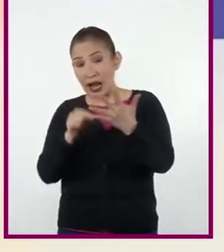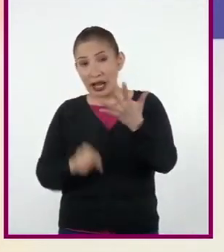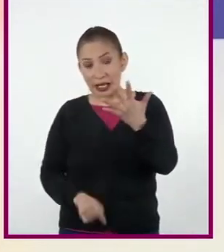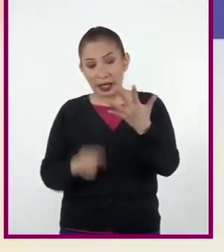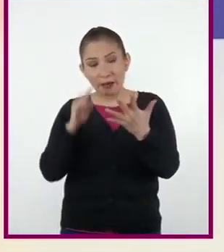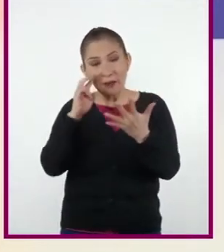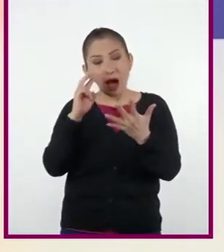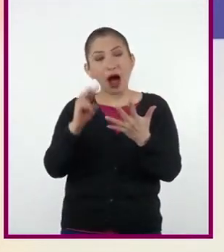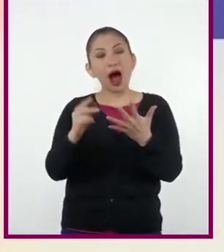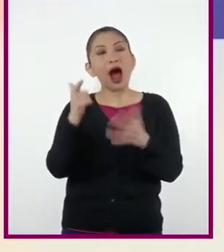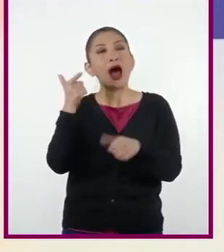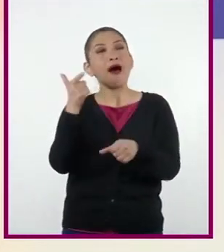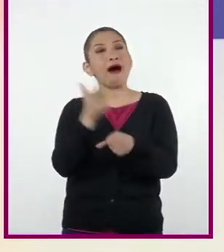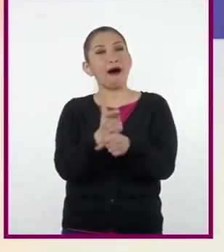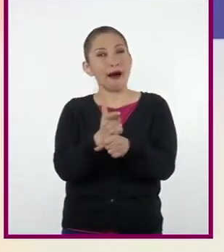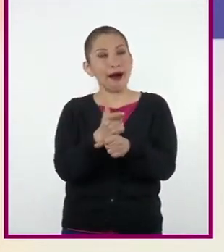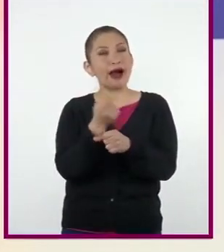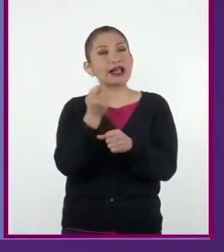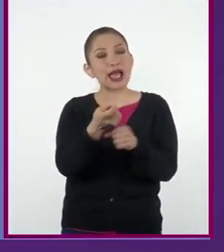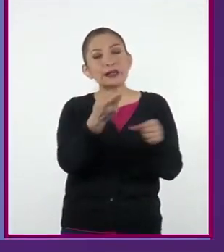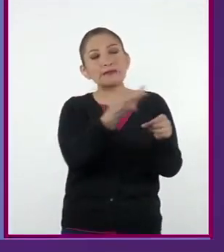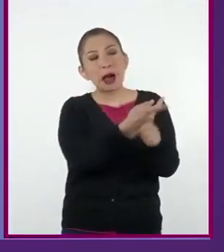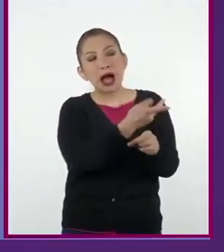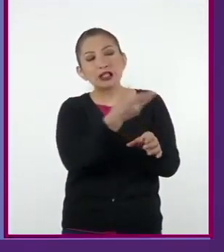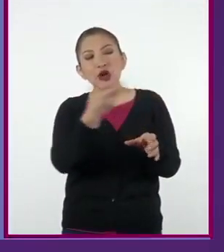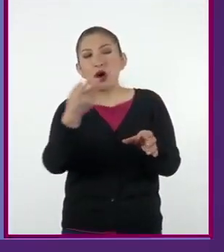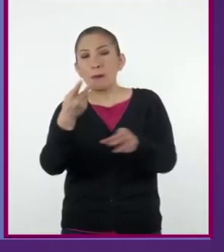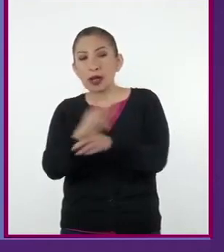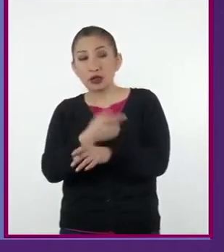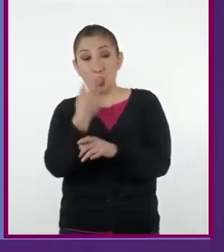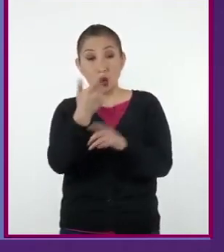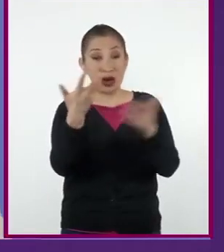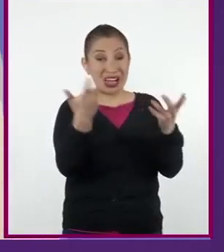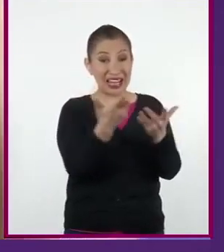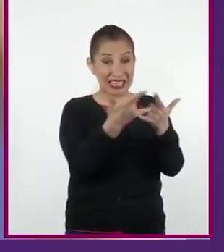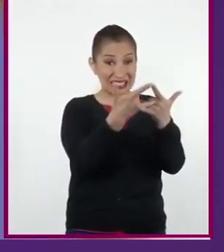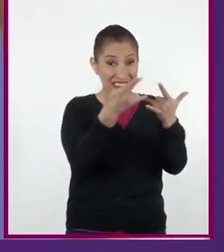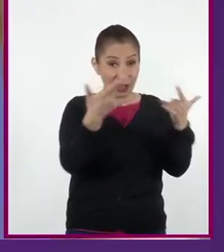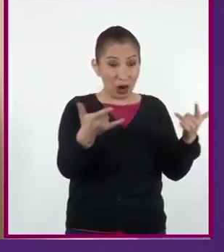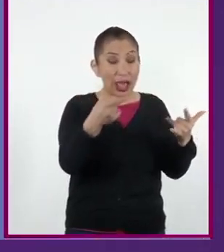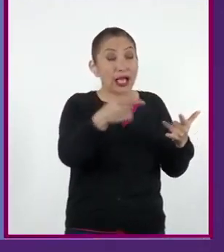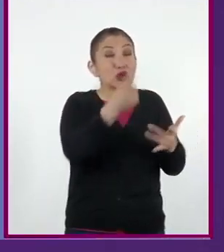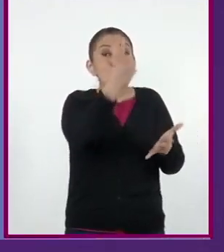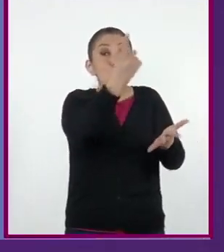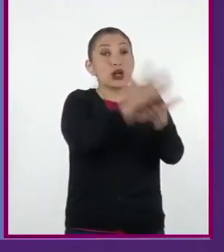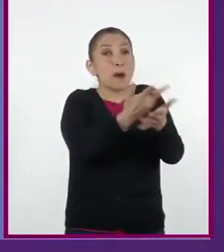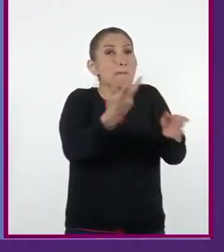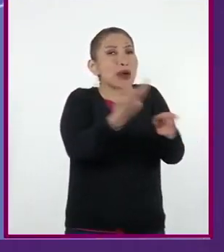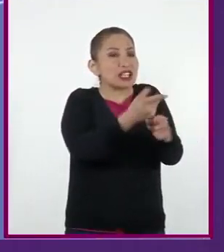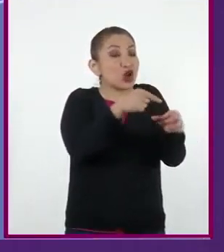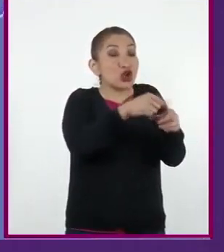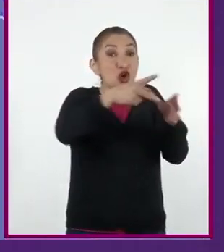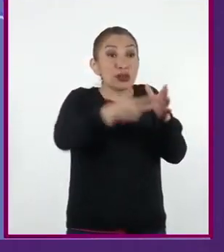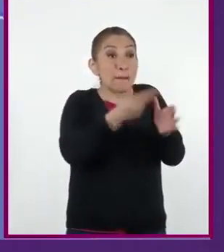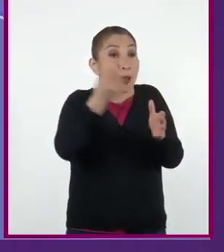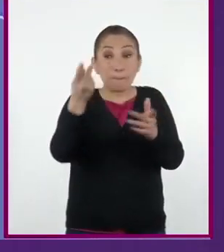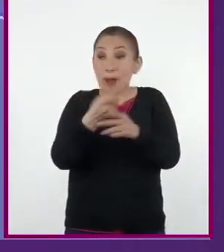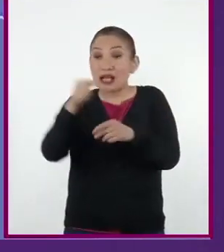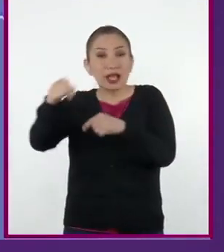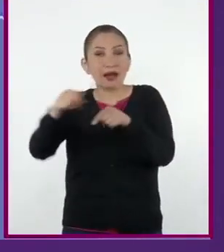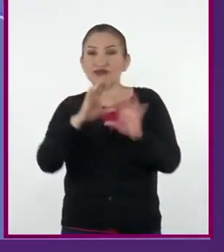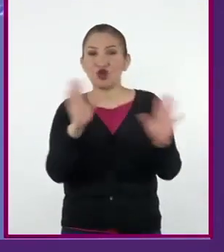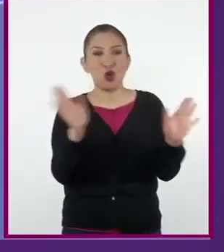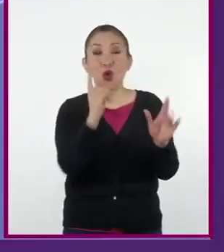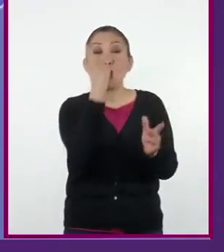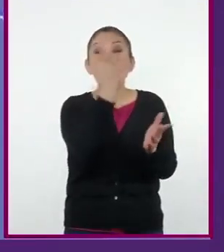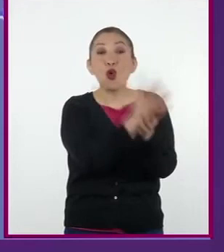nos permiten identificarlos. Un hecho histórico es un evento único e irrepetible, es